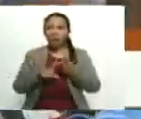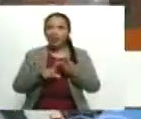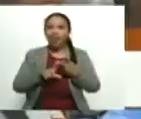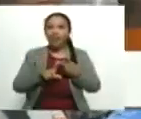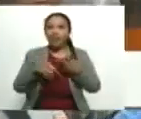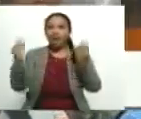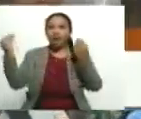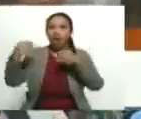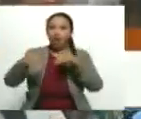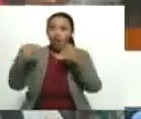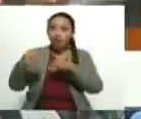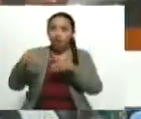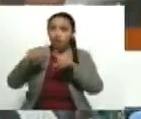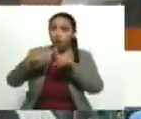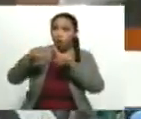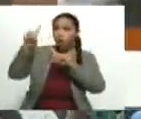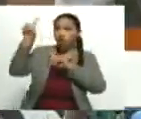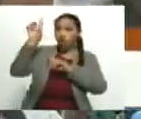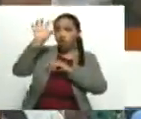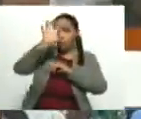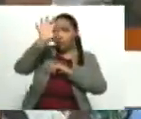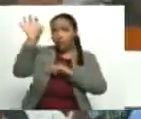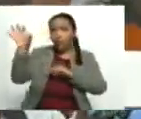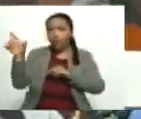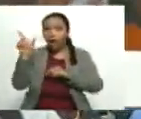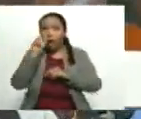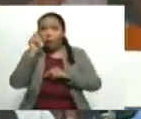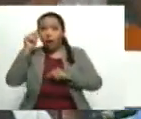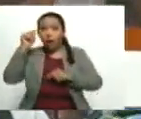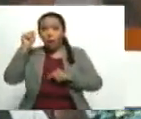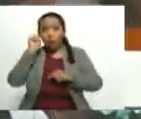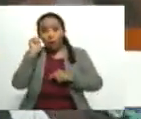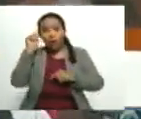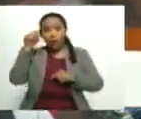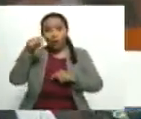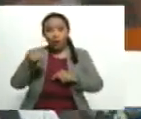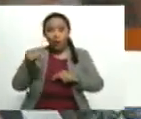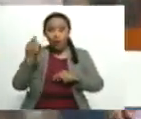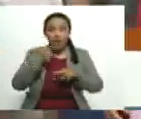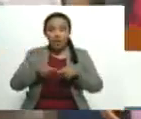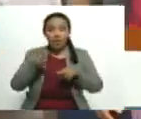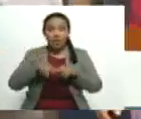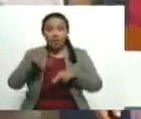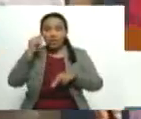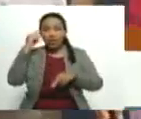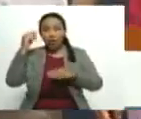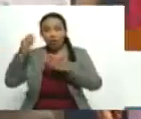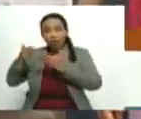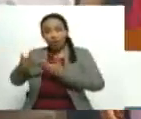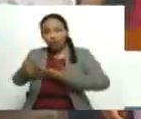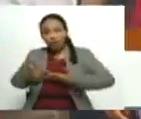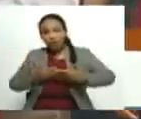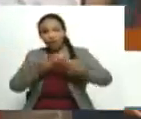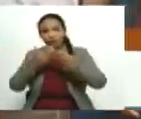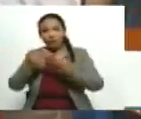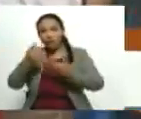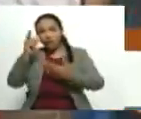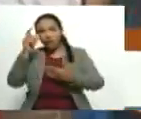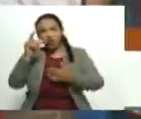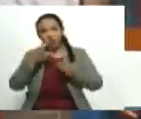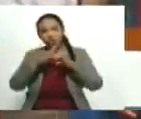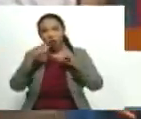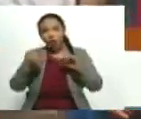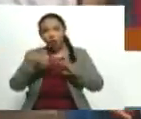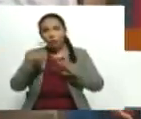acuerdos con otros países. El hombre y la mujer de aquí, el niño, la niña, los estudiantes. Hermano, yo